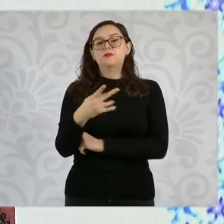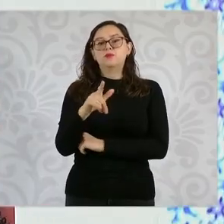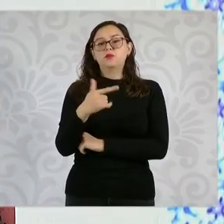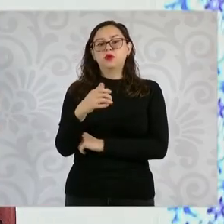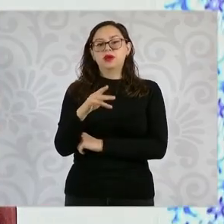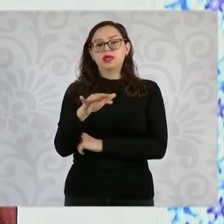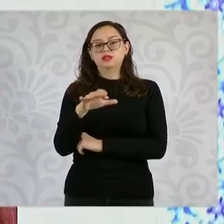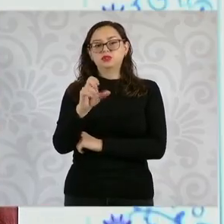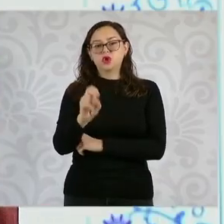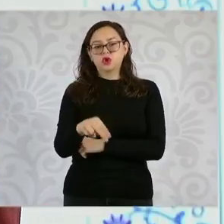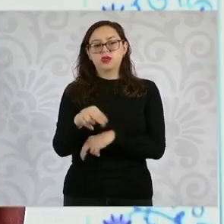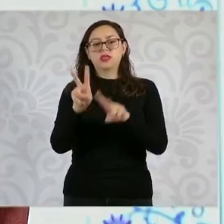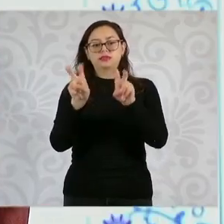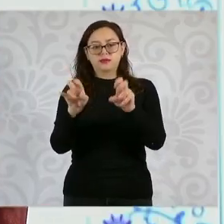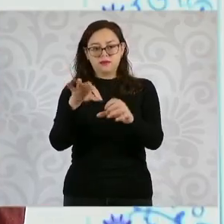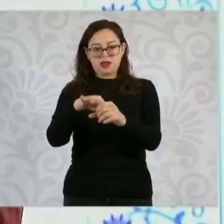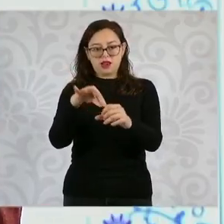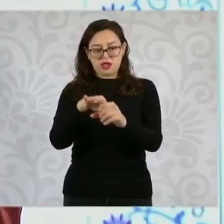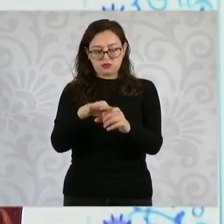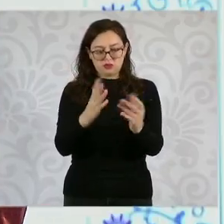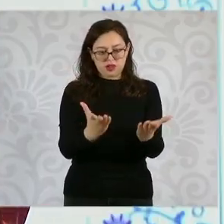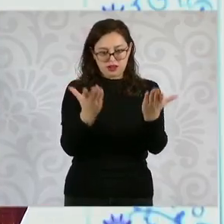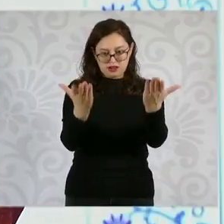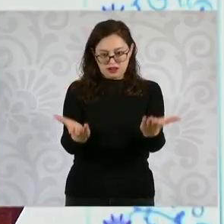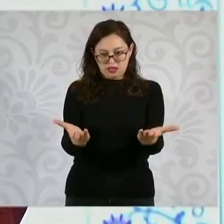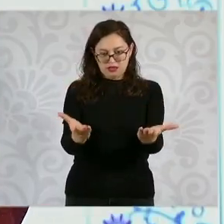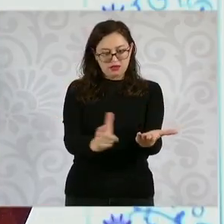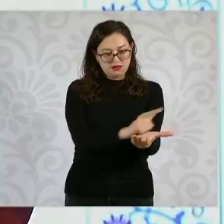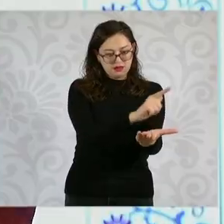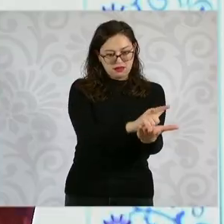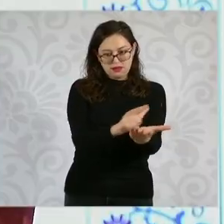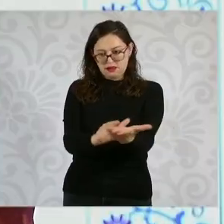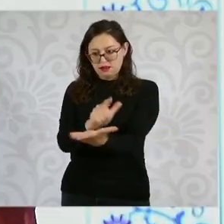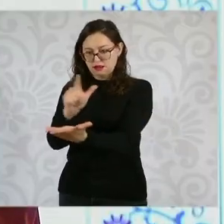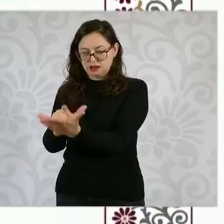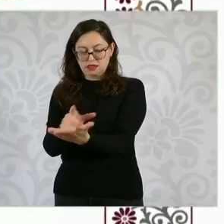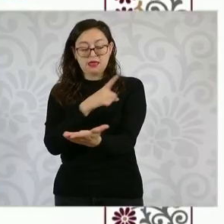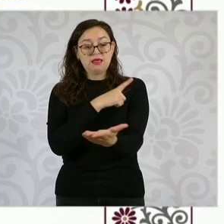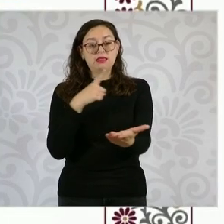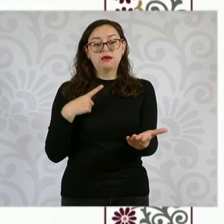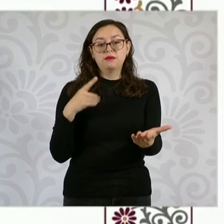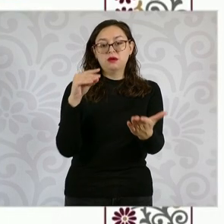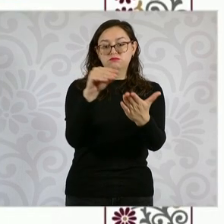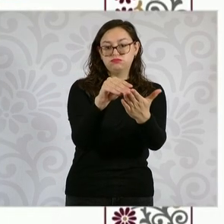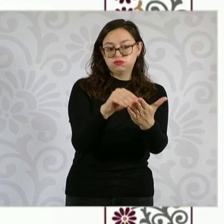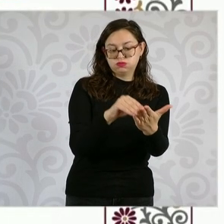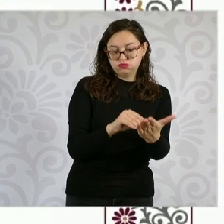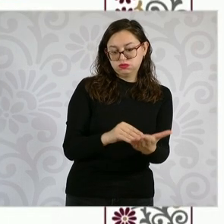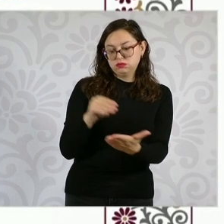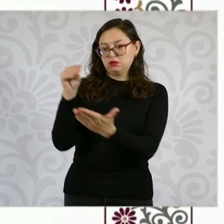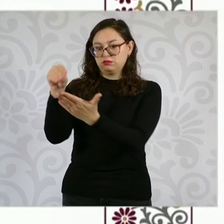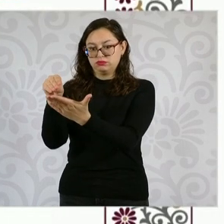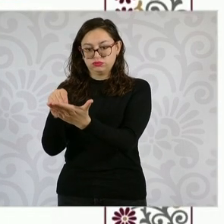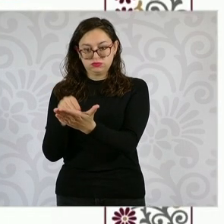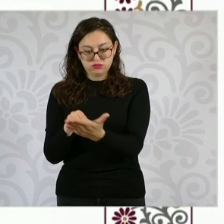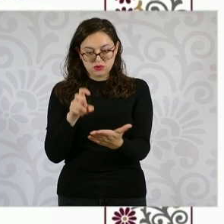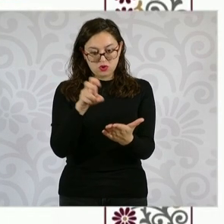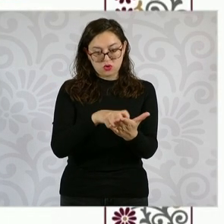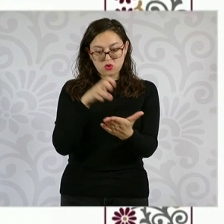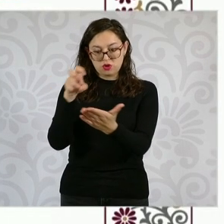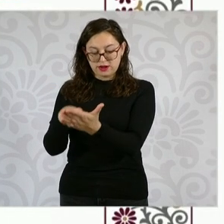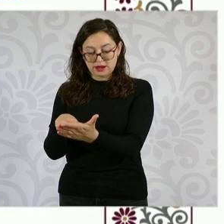objetivo es que se garanticen los principios rectores en cada una de las etapas del proceso electoral para los